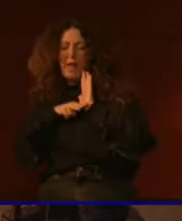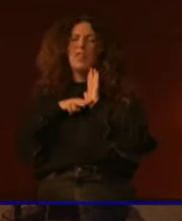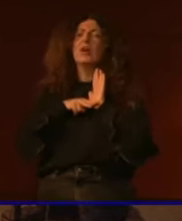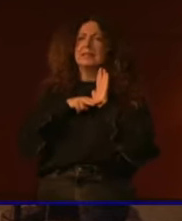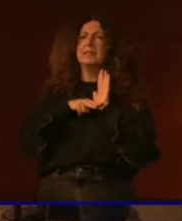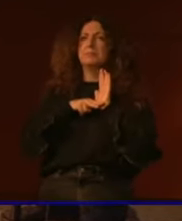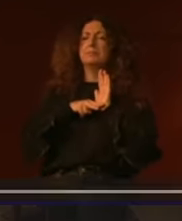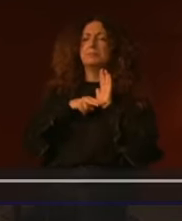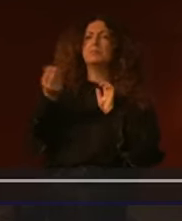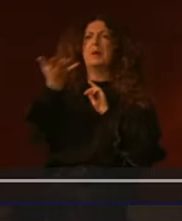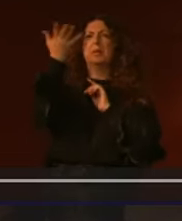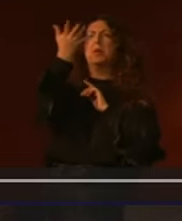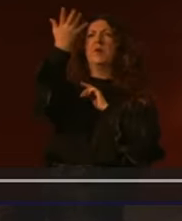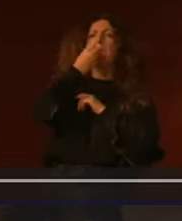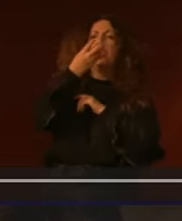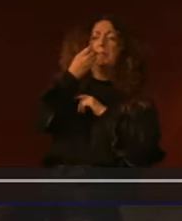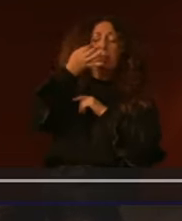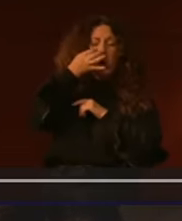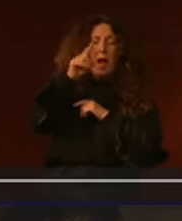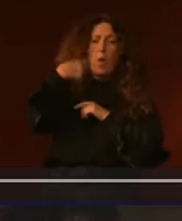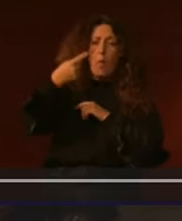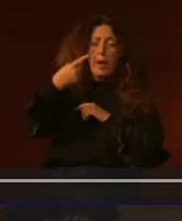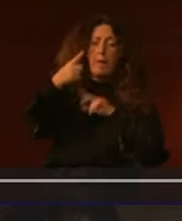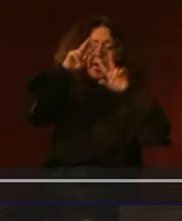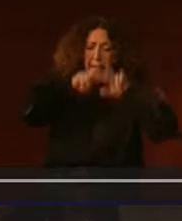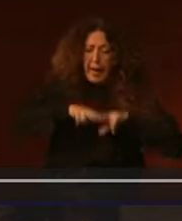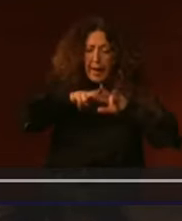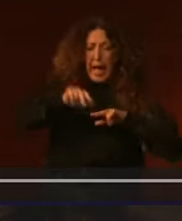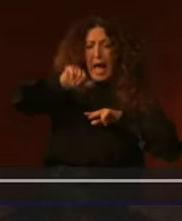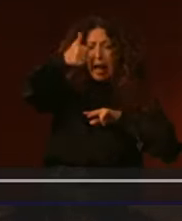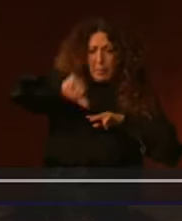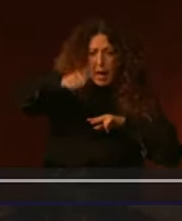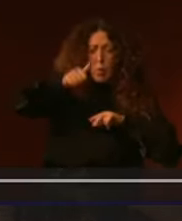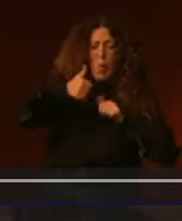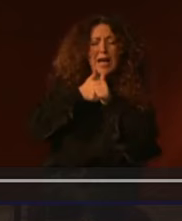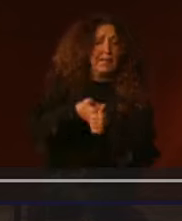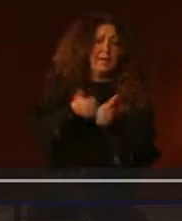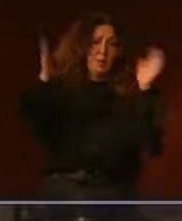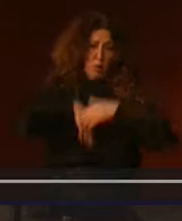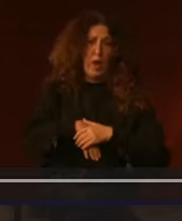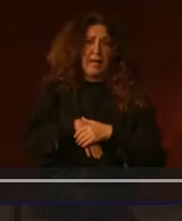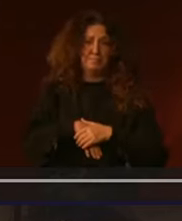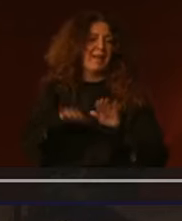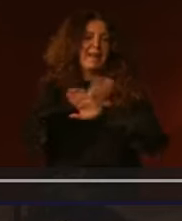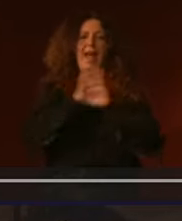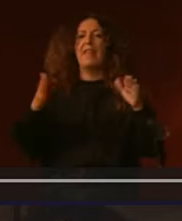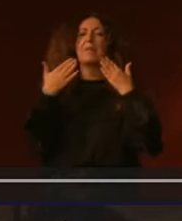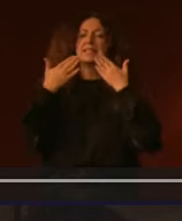planteamientos, pero luego no se evalúa ni se hace un seguimiento. Nada más y muchas gracias.